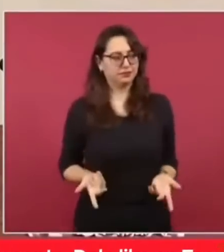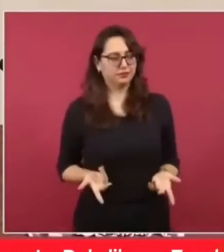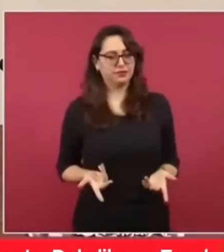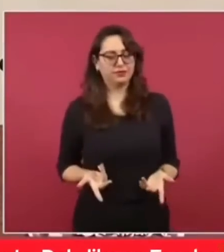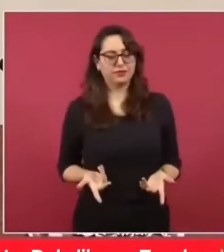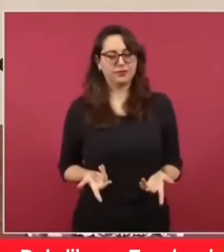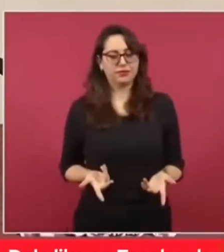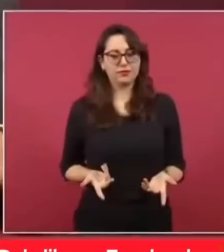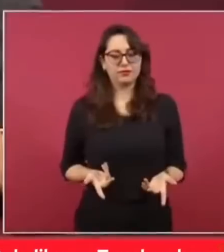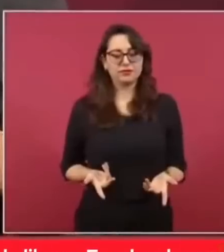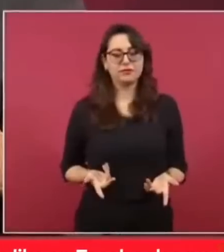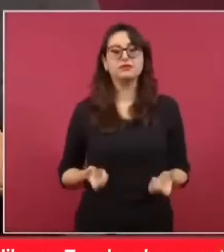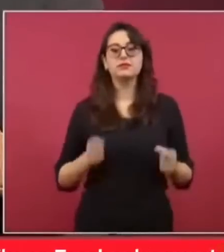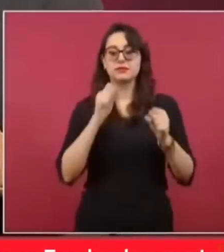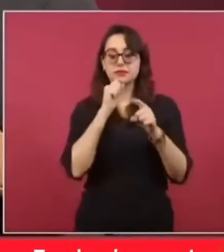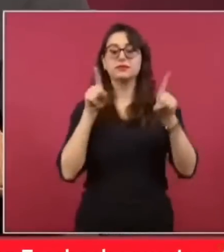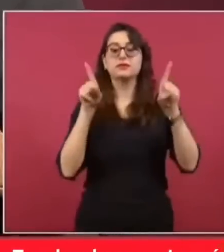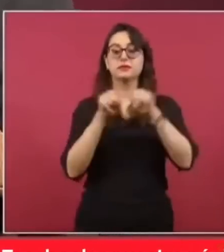preso